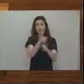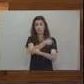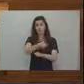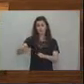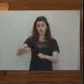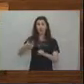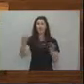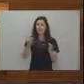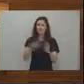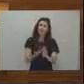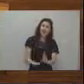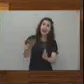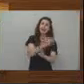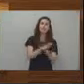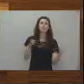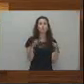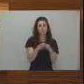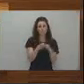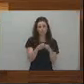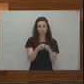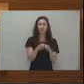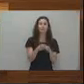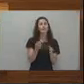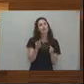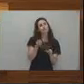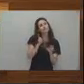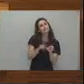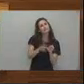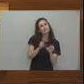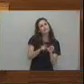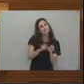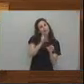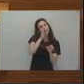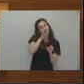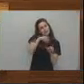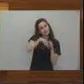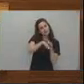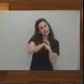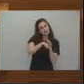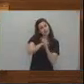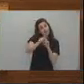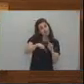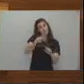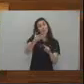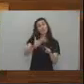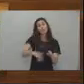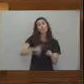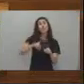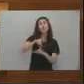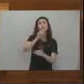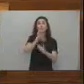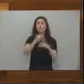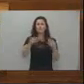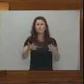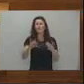hacer carrera política en el partido de turno. Y mucha gente que no puede hacer méritos dentro de las estructuras partidarias porque no le